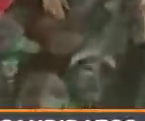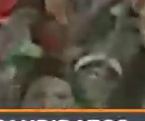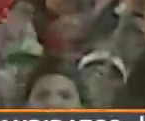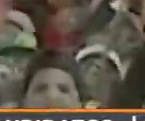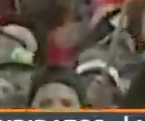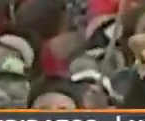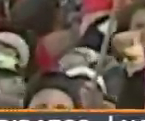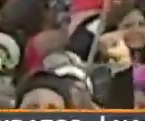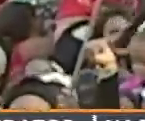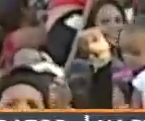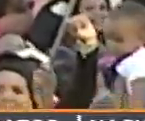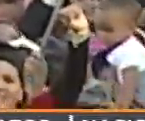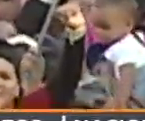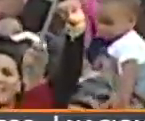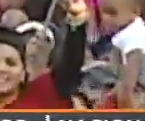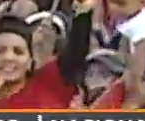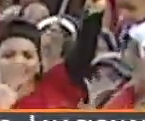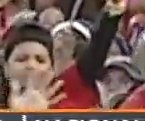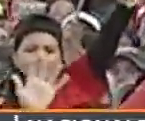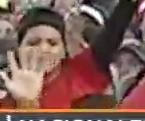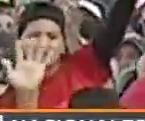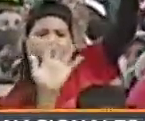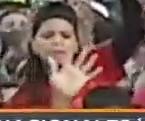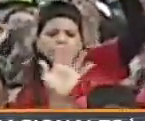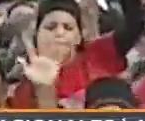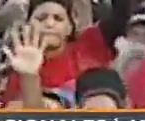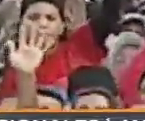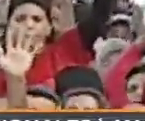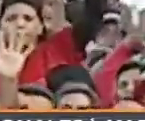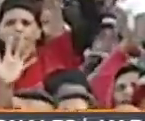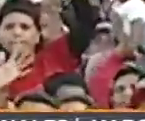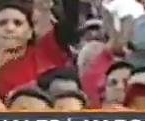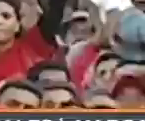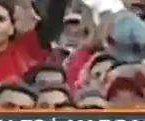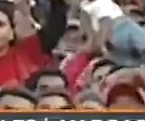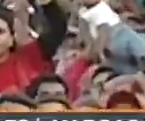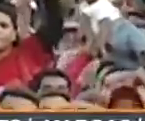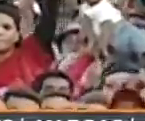Transmisión.